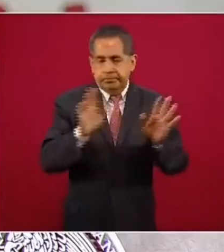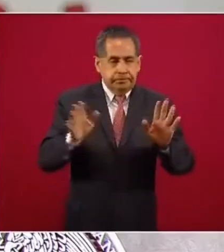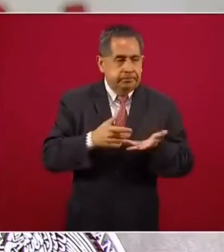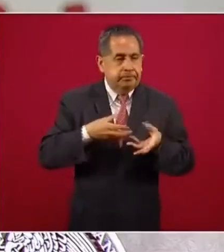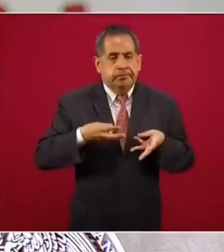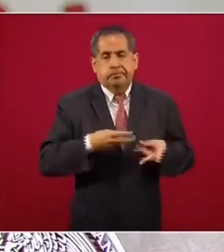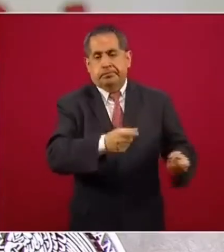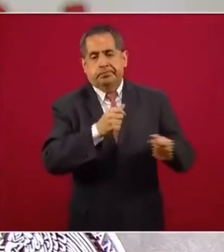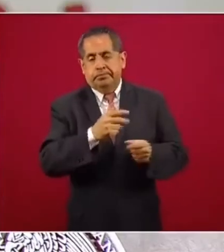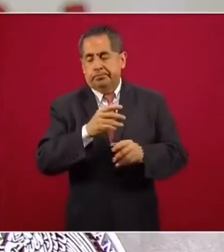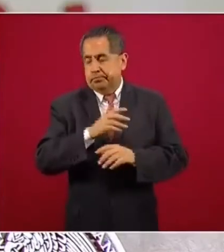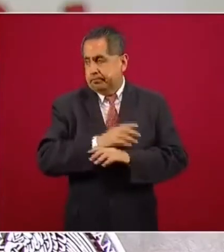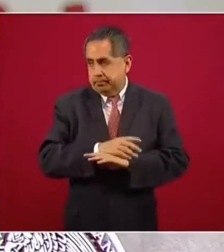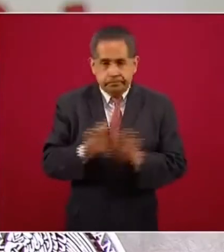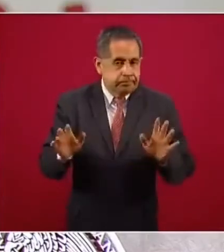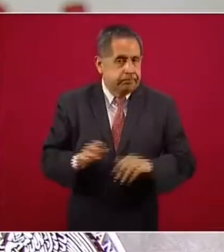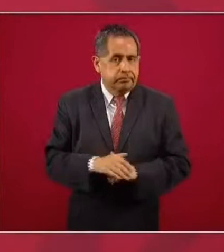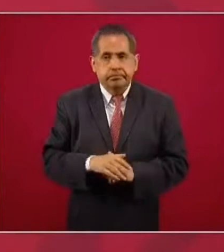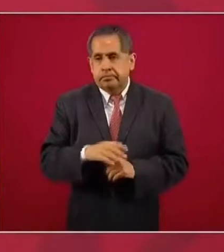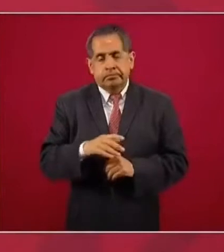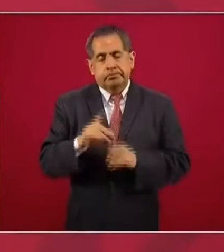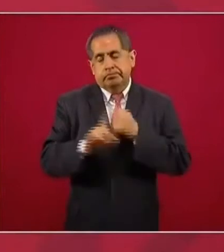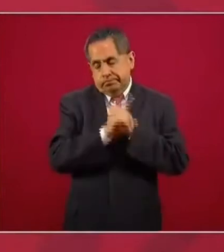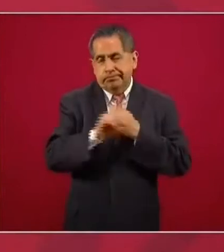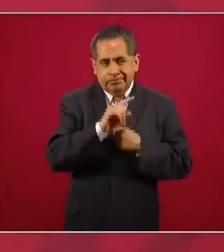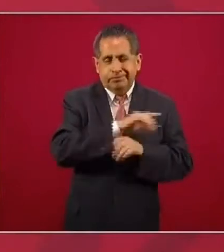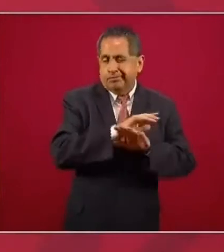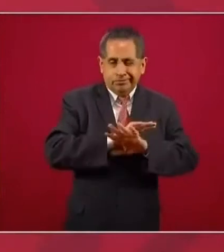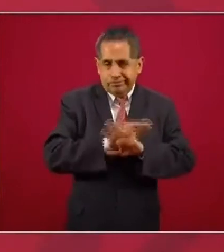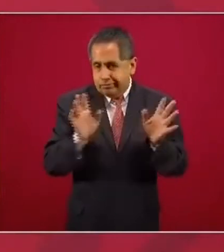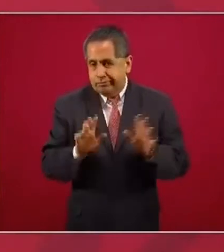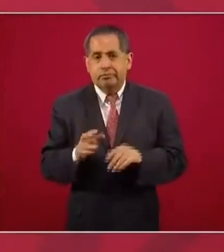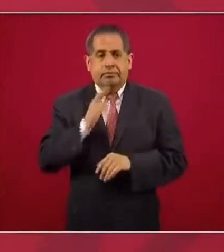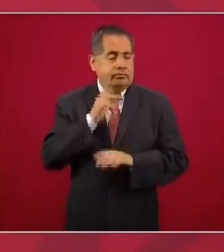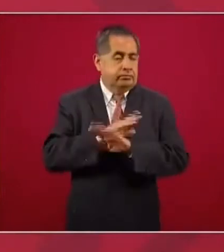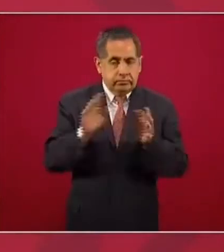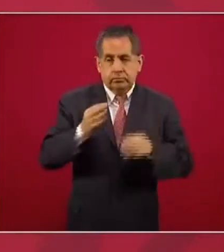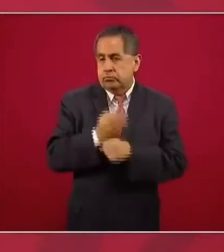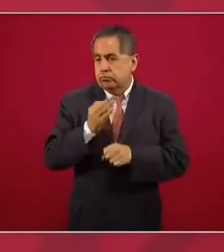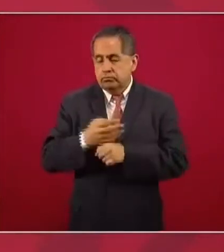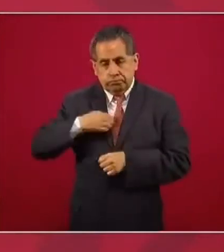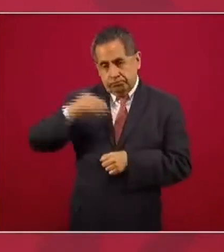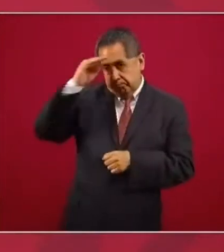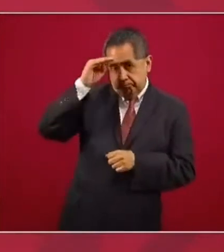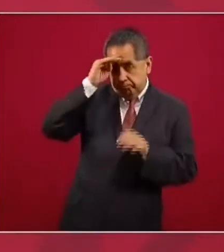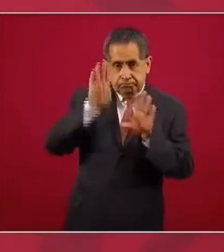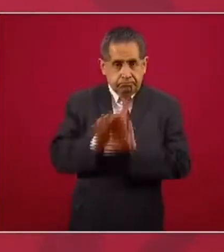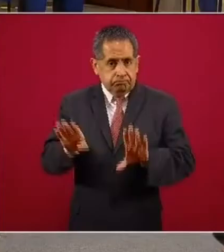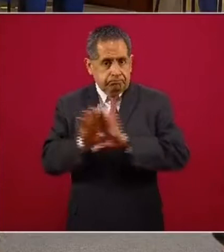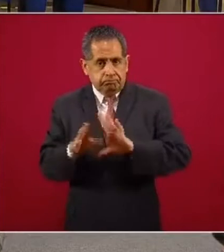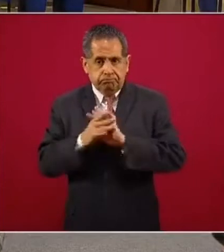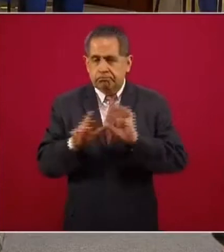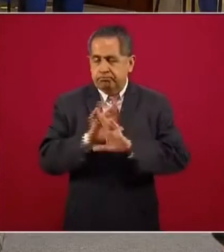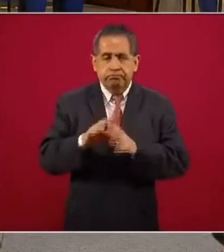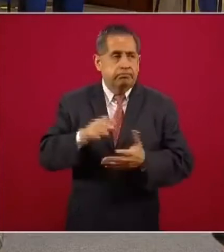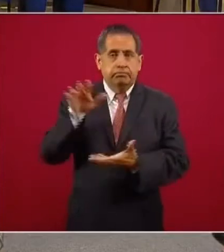y ese era además otro problema. Entonces estamos buscando resolver